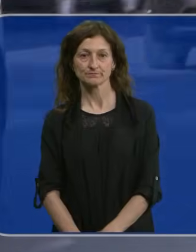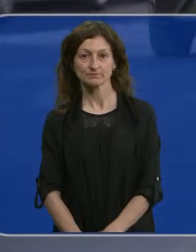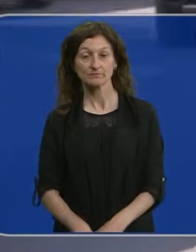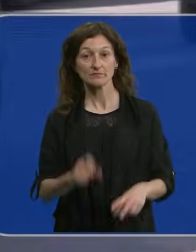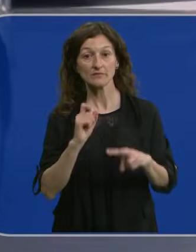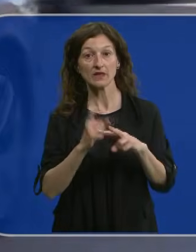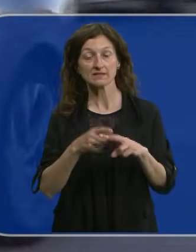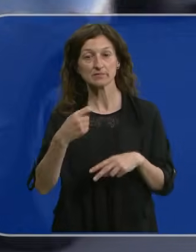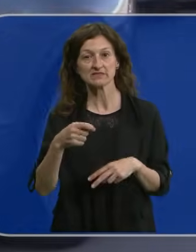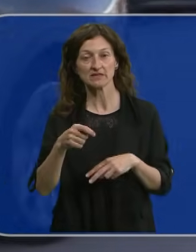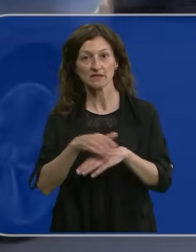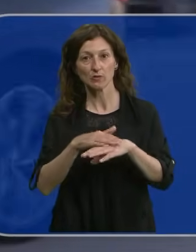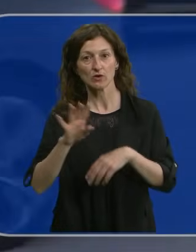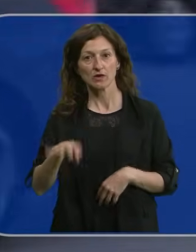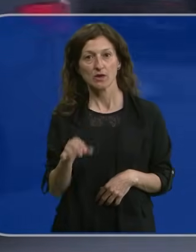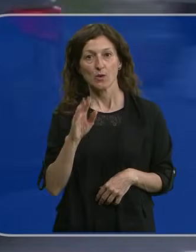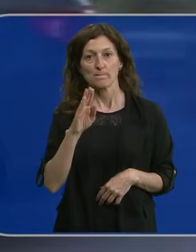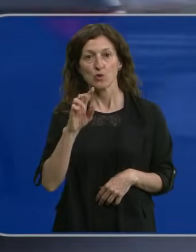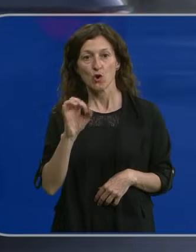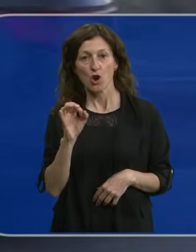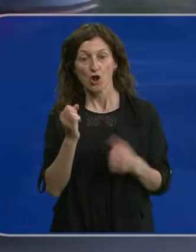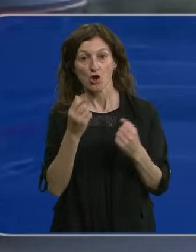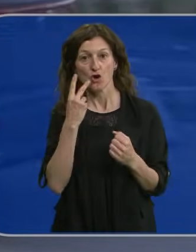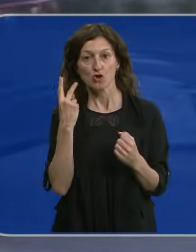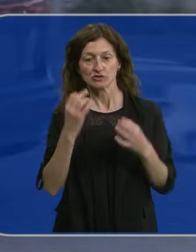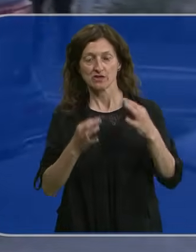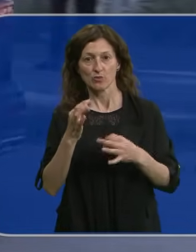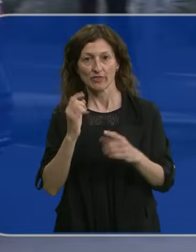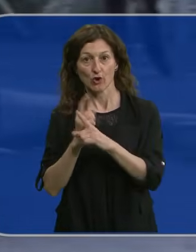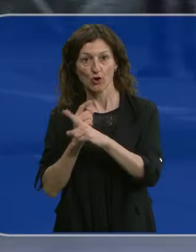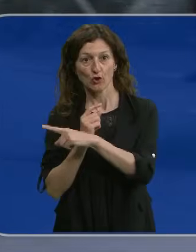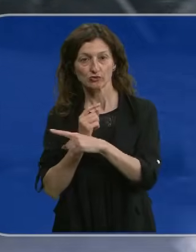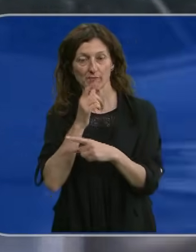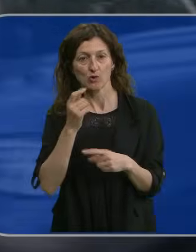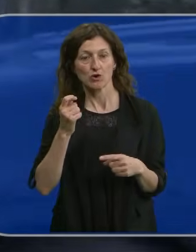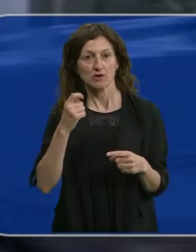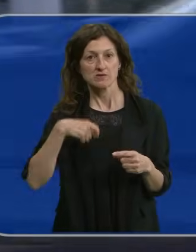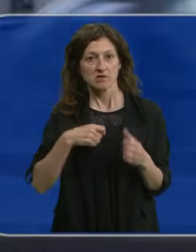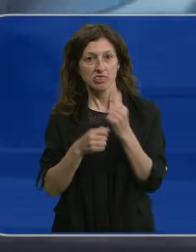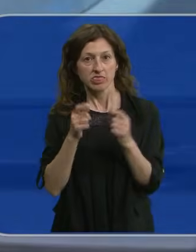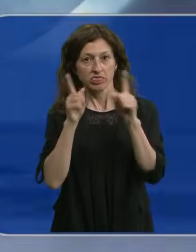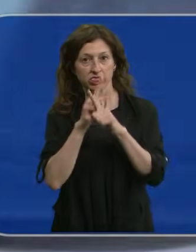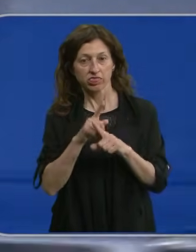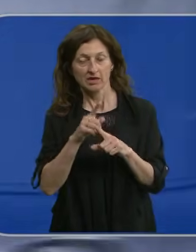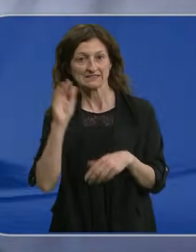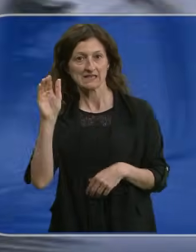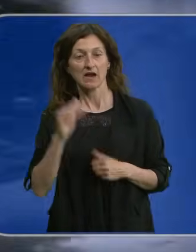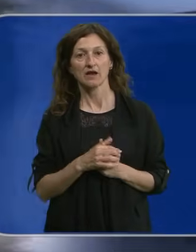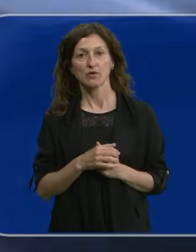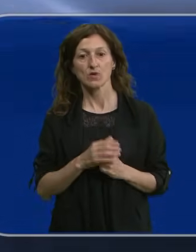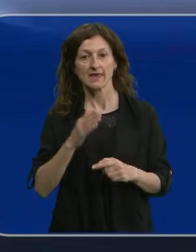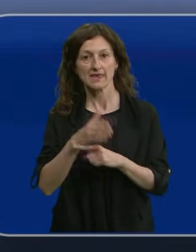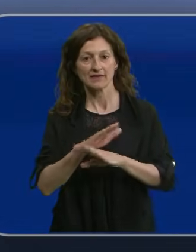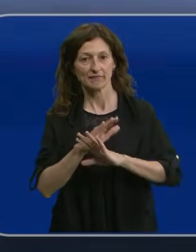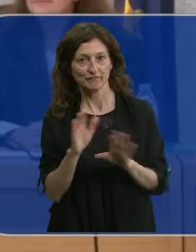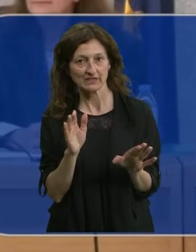El expresidente de la Generalitat de Cataluña, Jordi Pujol, llegaba en este coche al juicio en su contra por su fortuna familiar oculta en el extranjero. Ya no tendrá que ir